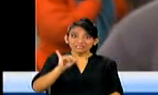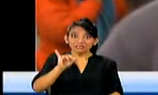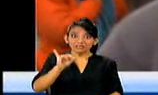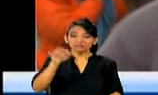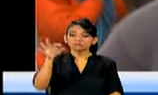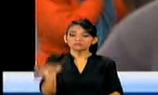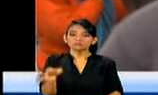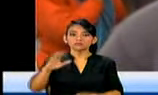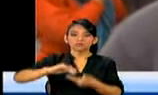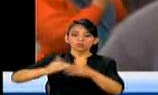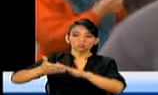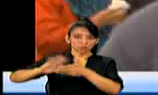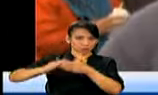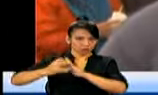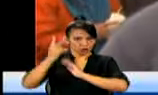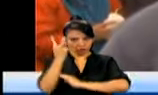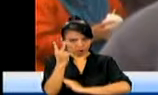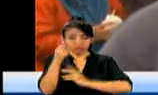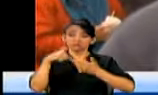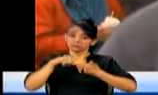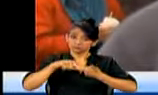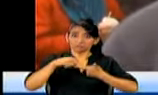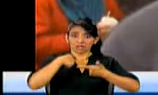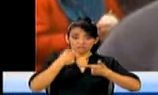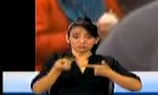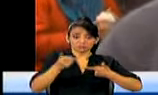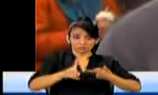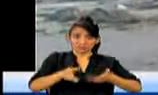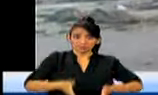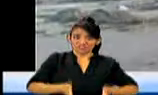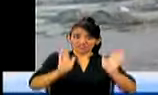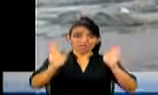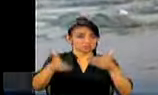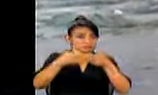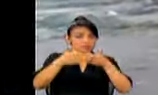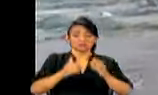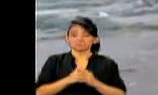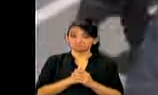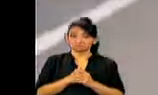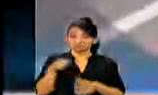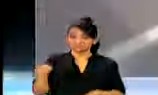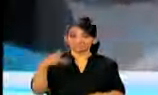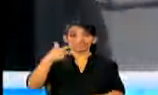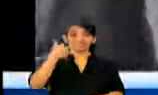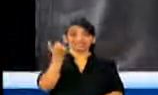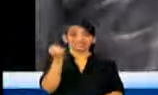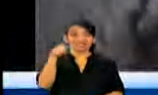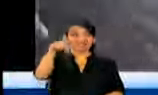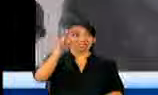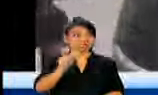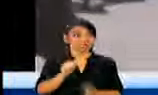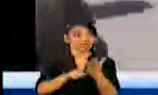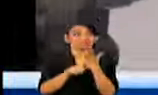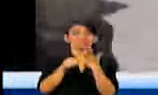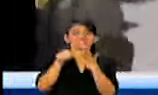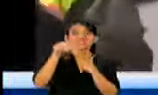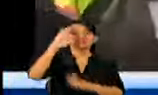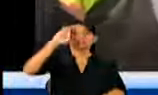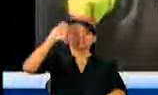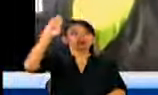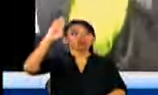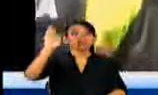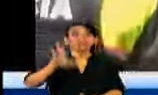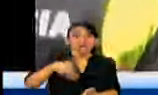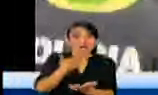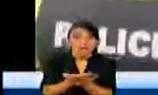la Jatarishun y la Unucán, y nosotros igualmente vamos a cerrar esta vía. Al sector del Chasqui llegó el ministro José Serrano a